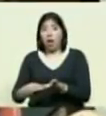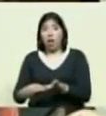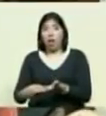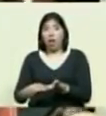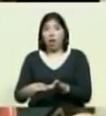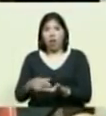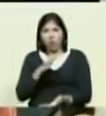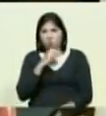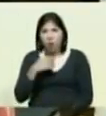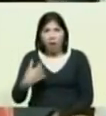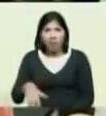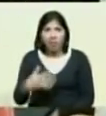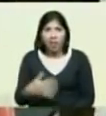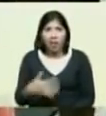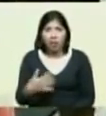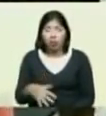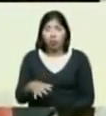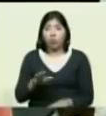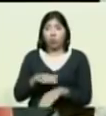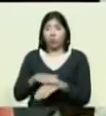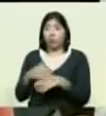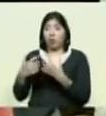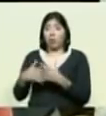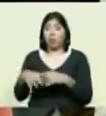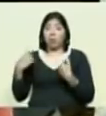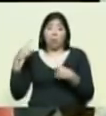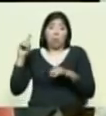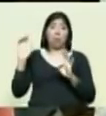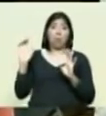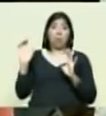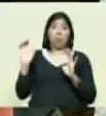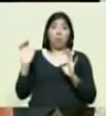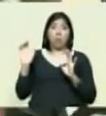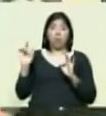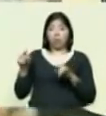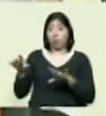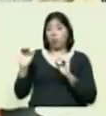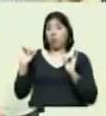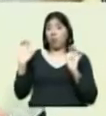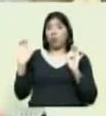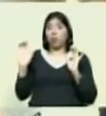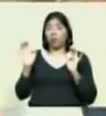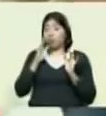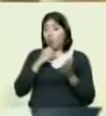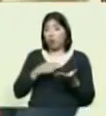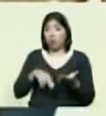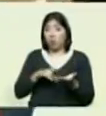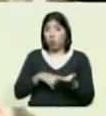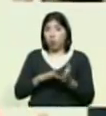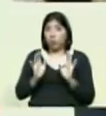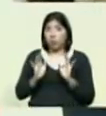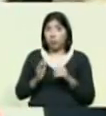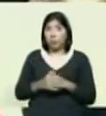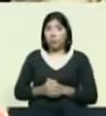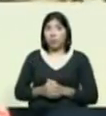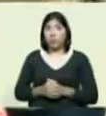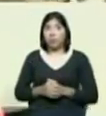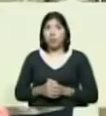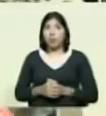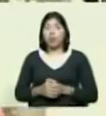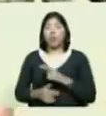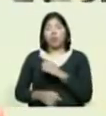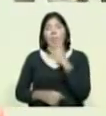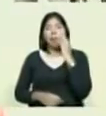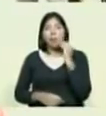derecho, porque no tienes seguro, no tienes derecho a que nada. O sea, tienes que ver cómo te las arreglas tú. Estas son algunas de las experiencias y vivencias que han